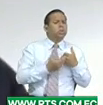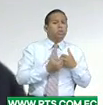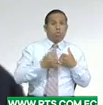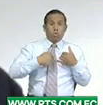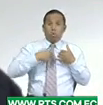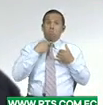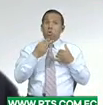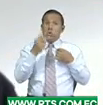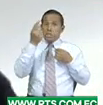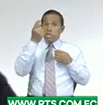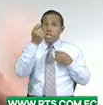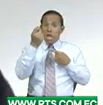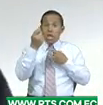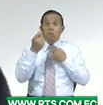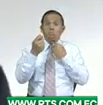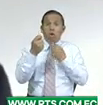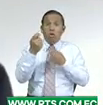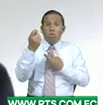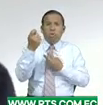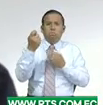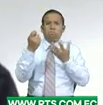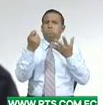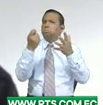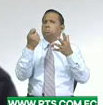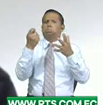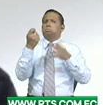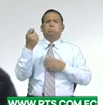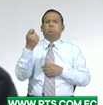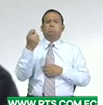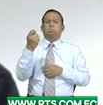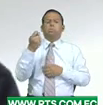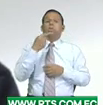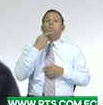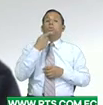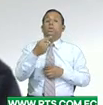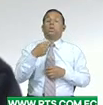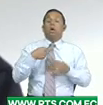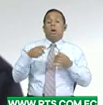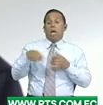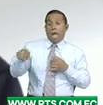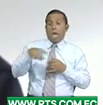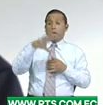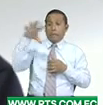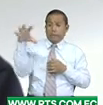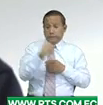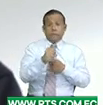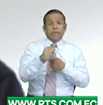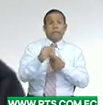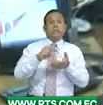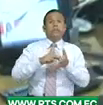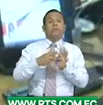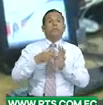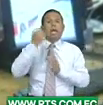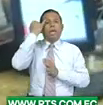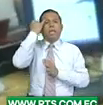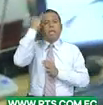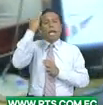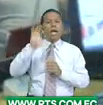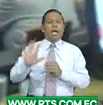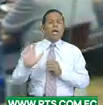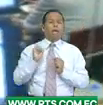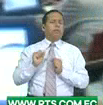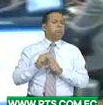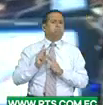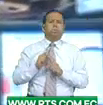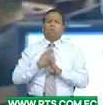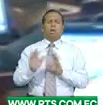era dinero. Cogieron una idea por la que íbamos a ser perseguidos. Según Azuero,